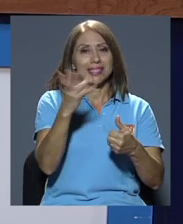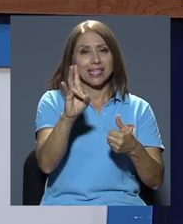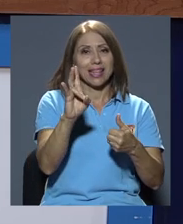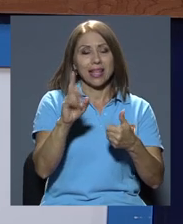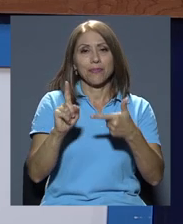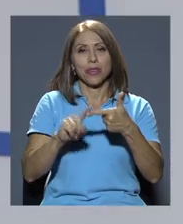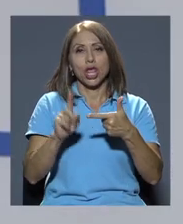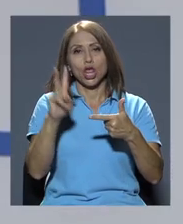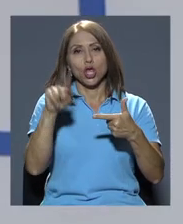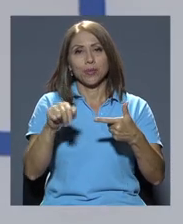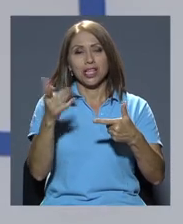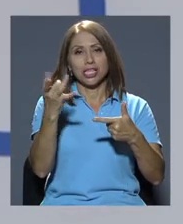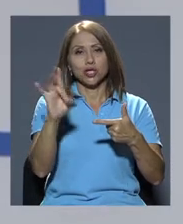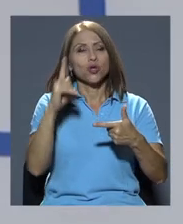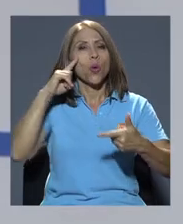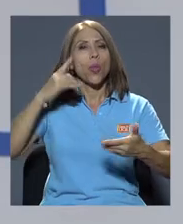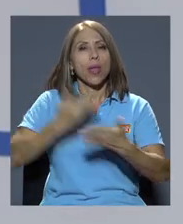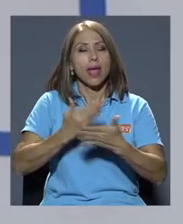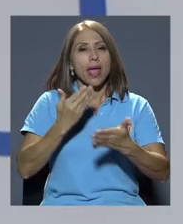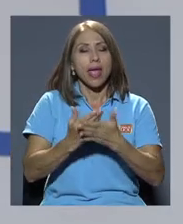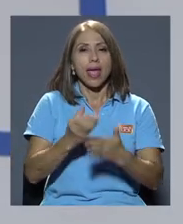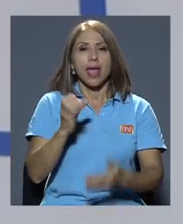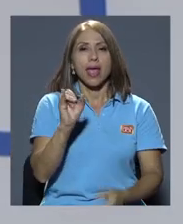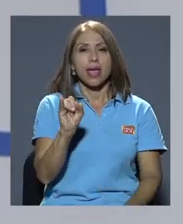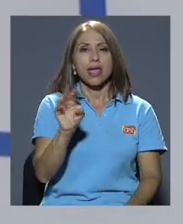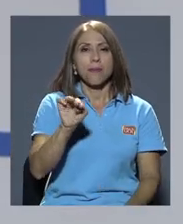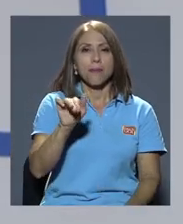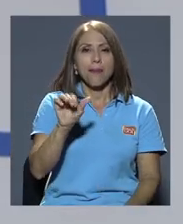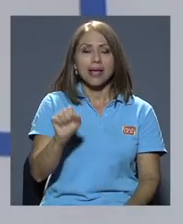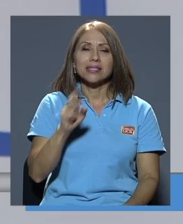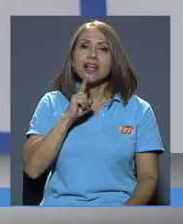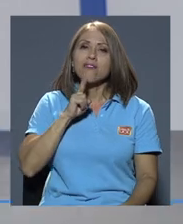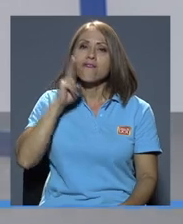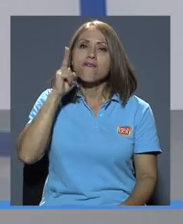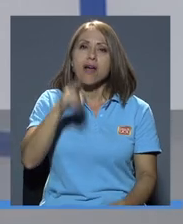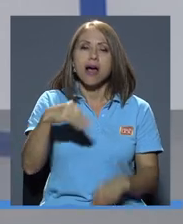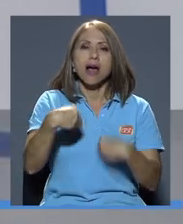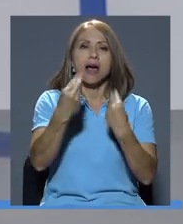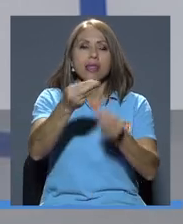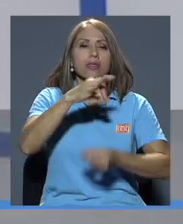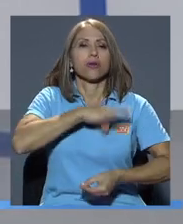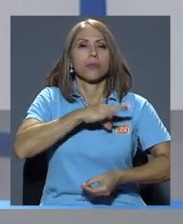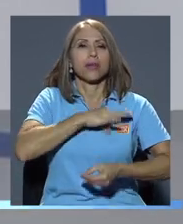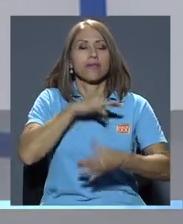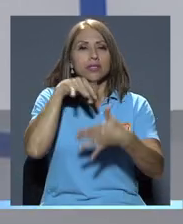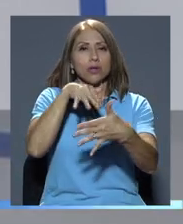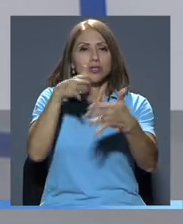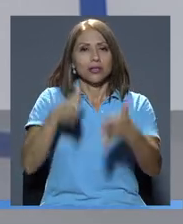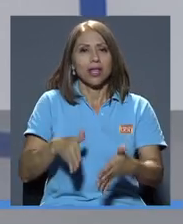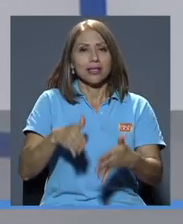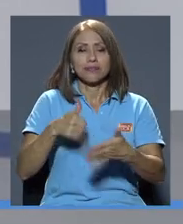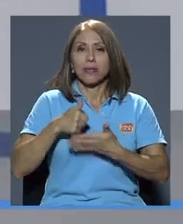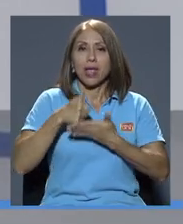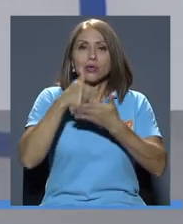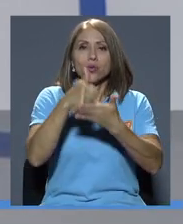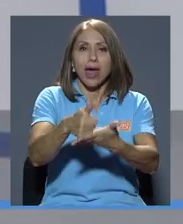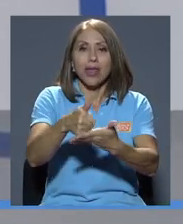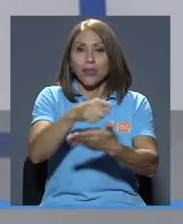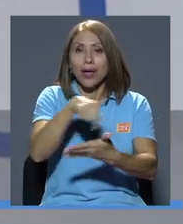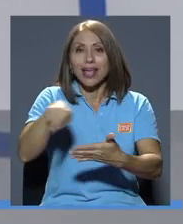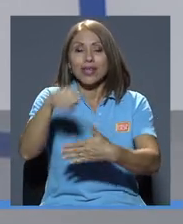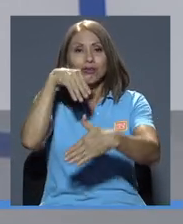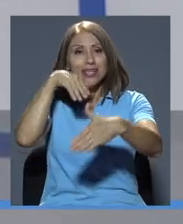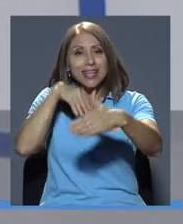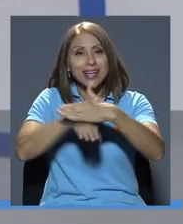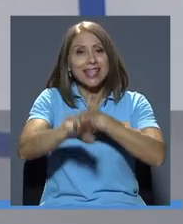demostraron que el imas éste está realmente dándole un beneficio de los estudiantes que les está ayudando a ingresar al centro educativo que es lo que se